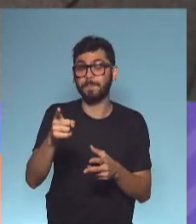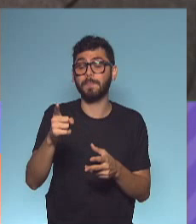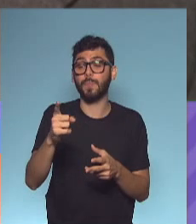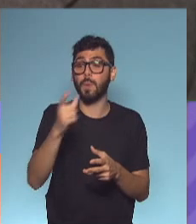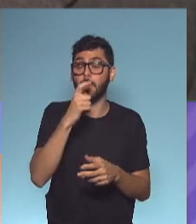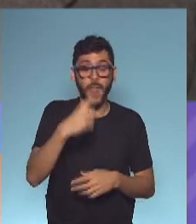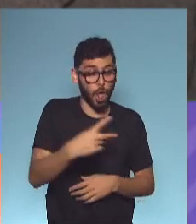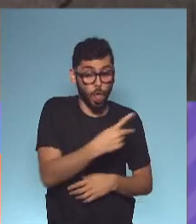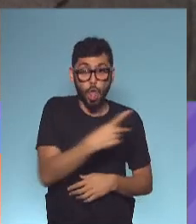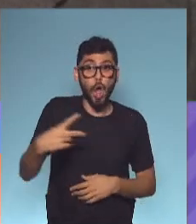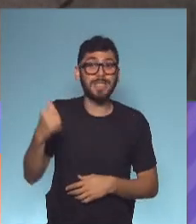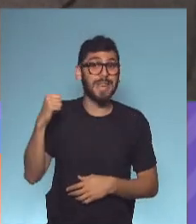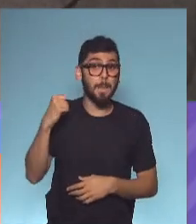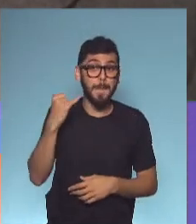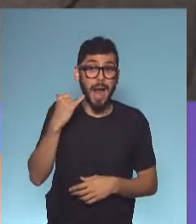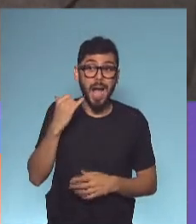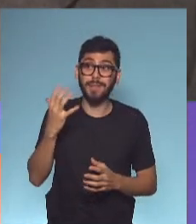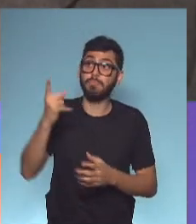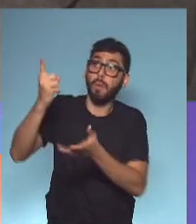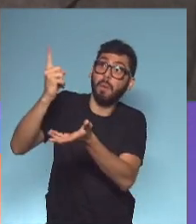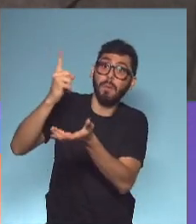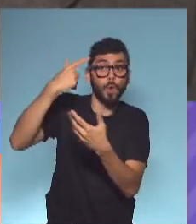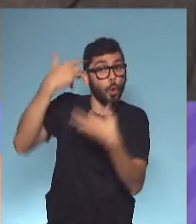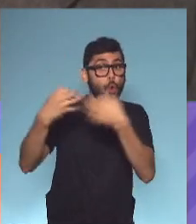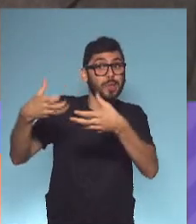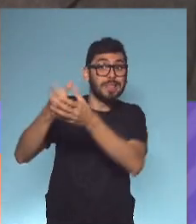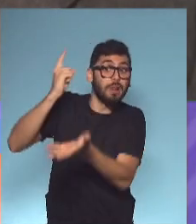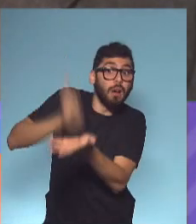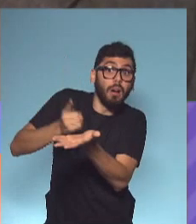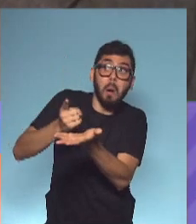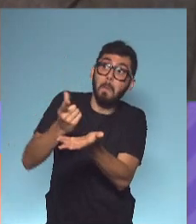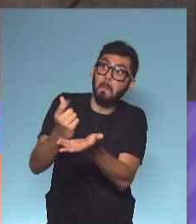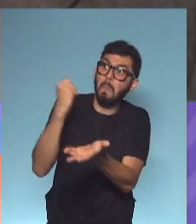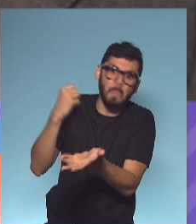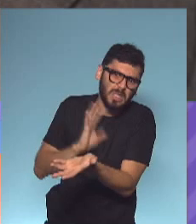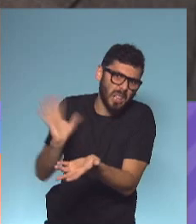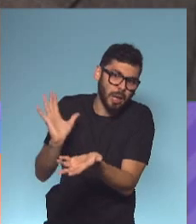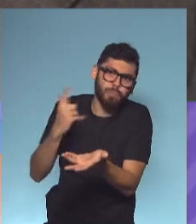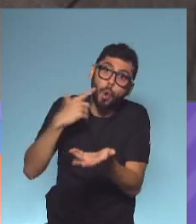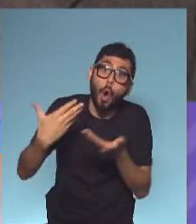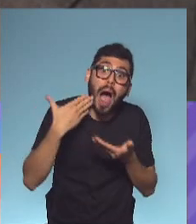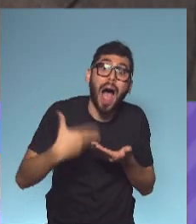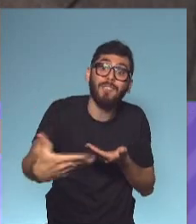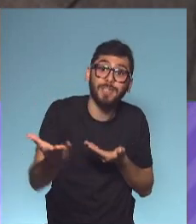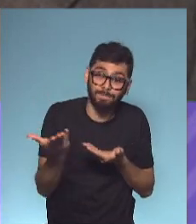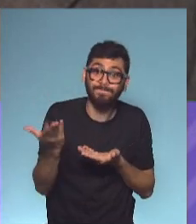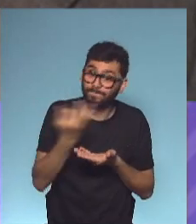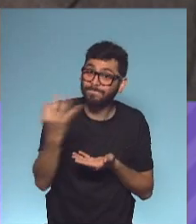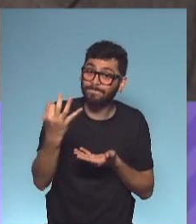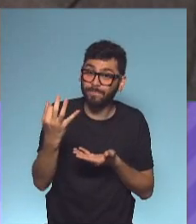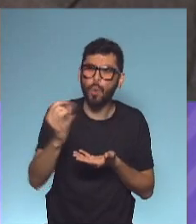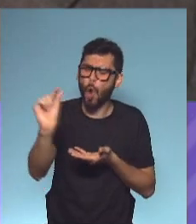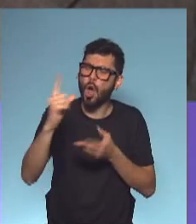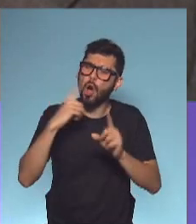estas 2 semanas transcurridas, sino fundamentalmente para lo que viene. Gracias, Néstor. Te reencontramos pronto, que hay otro